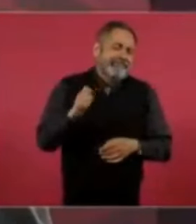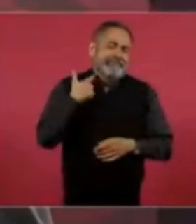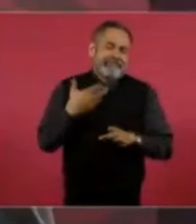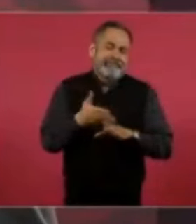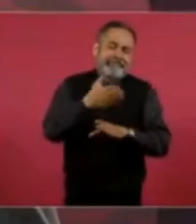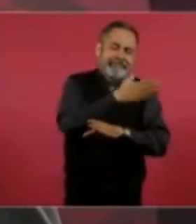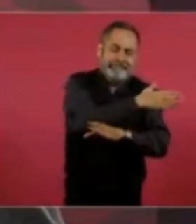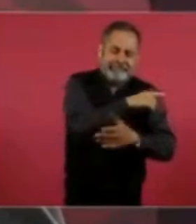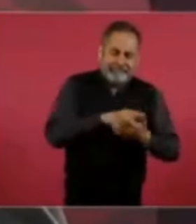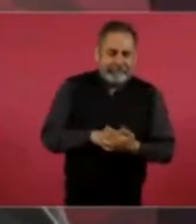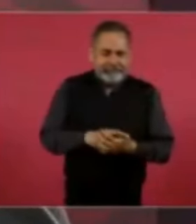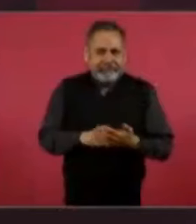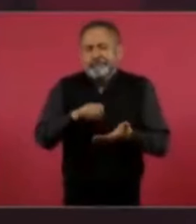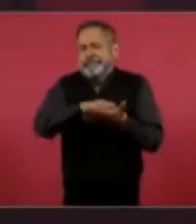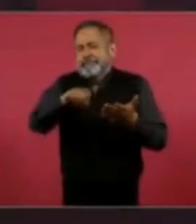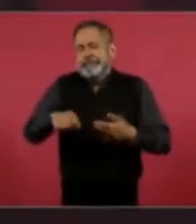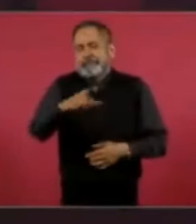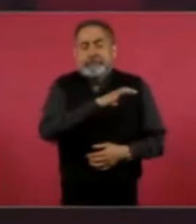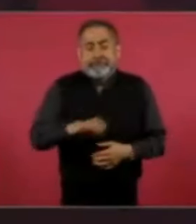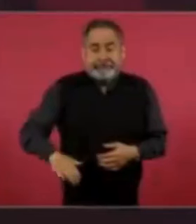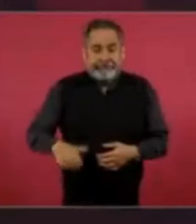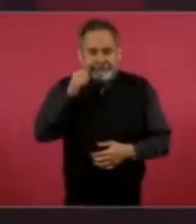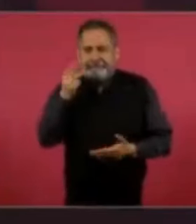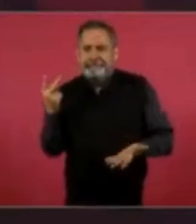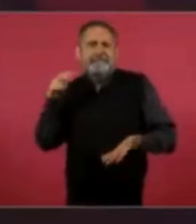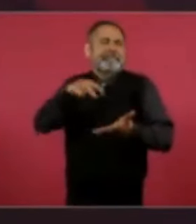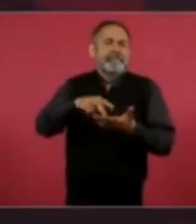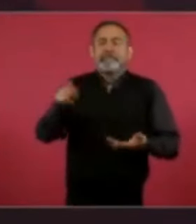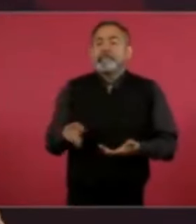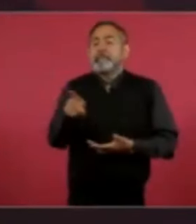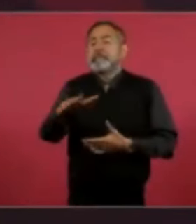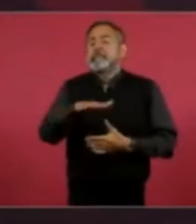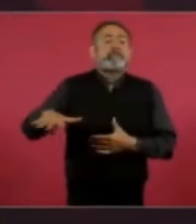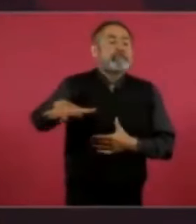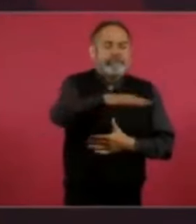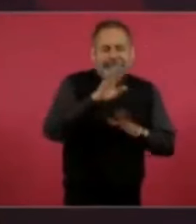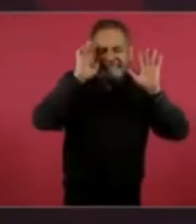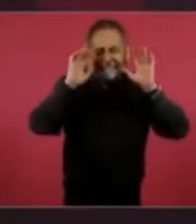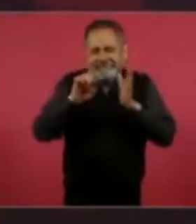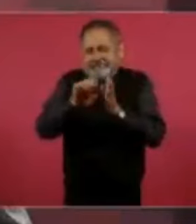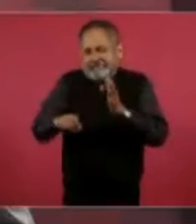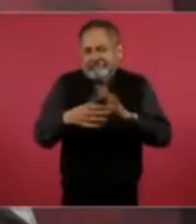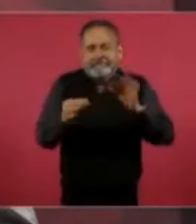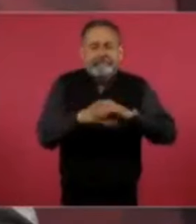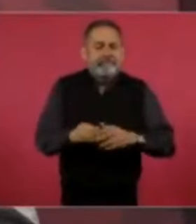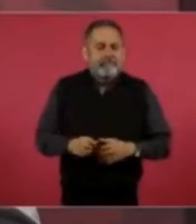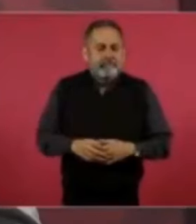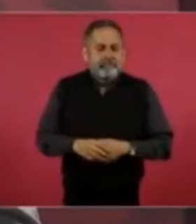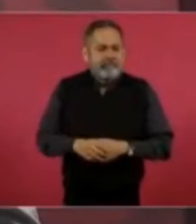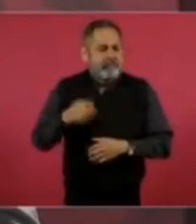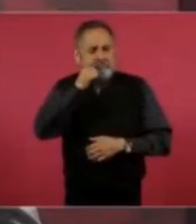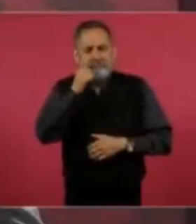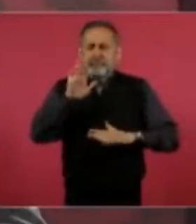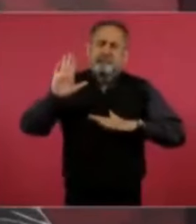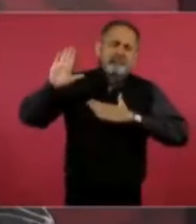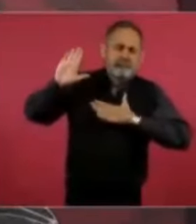ofrecía llegaba un candidato A un pueblo y les